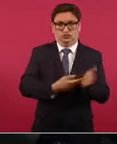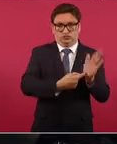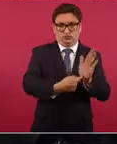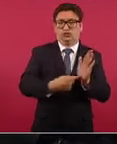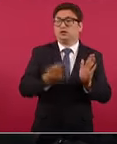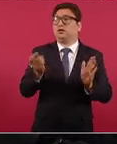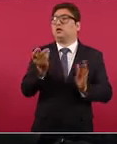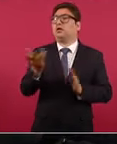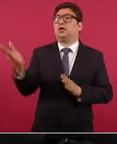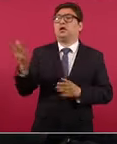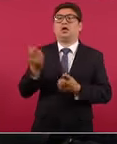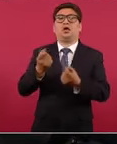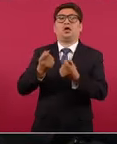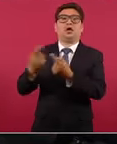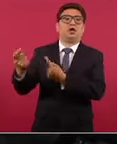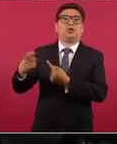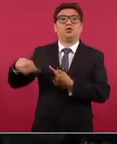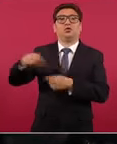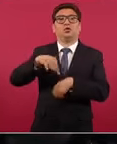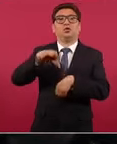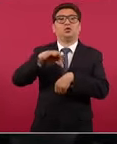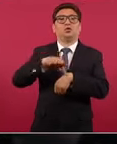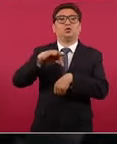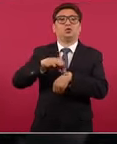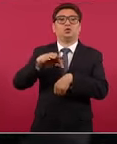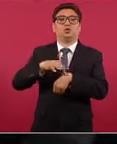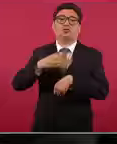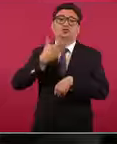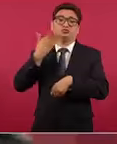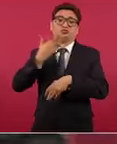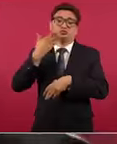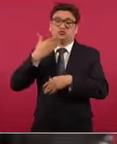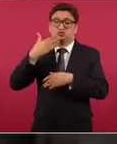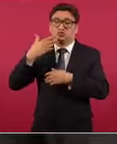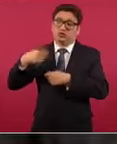ahí de estos médicos conservadores